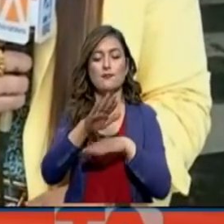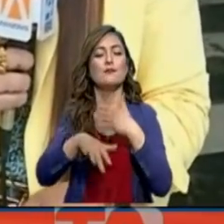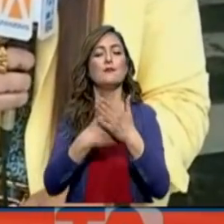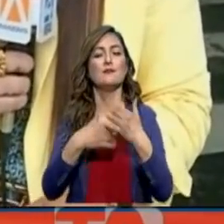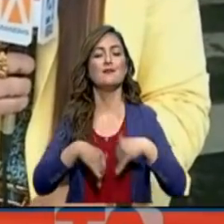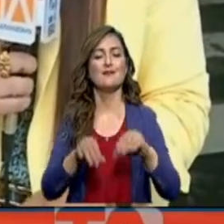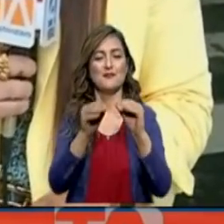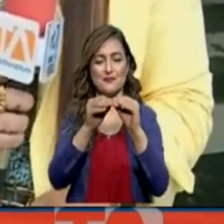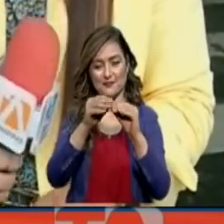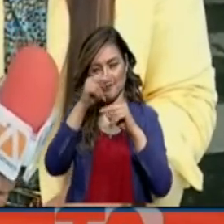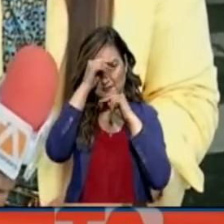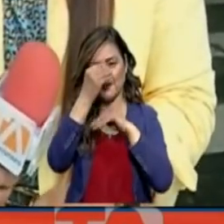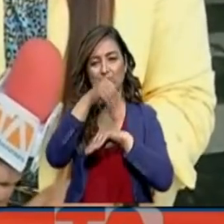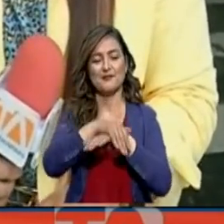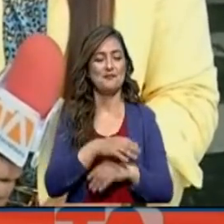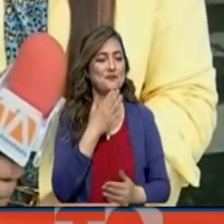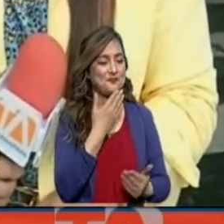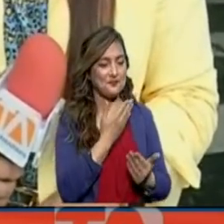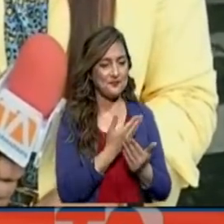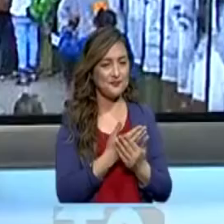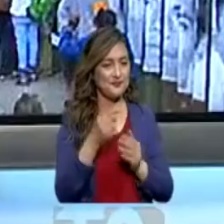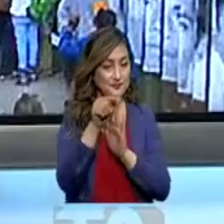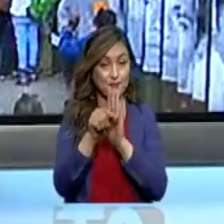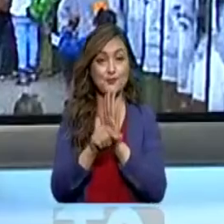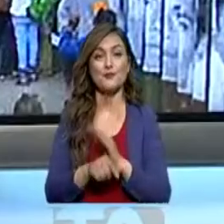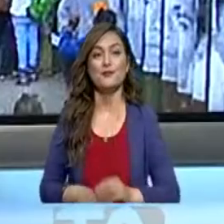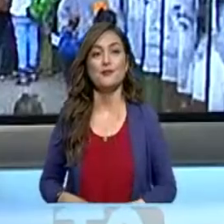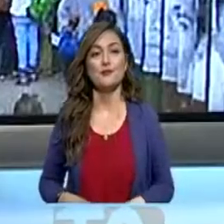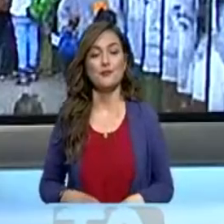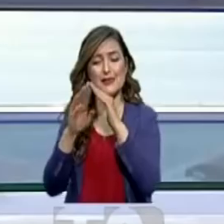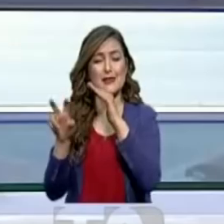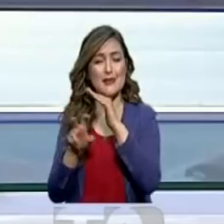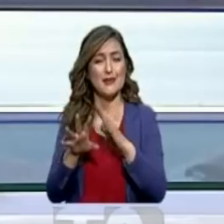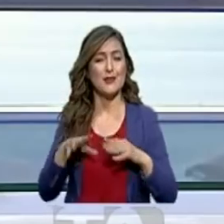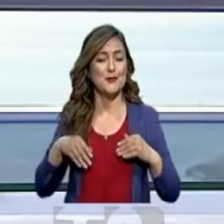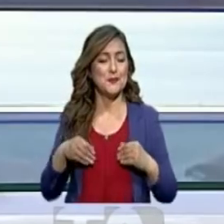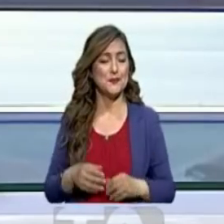más noticias. Buenas tardes. Gracias, Luisa María, por darnos detalles de este problema.